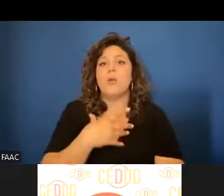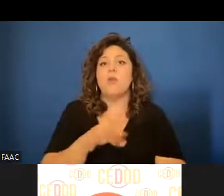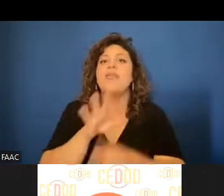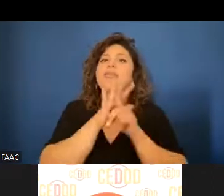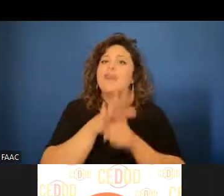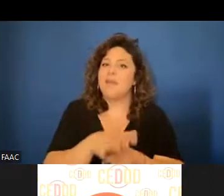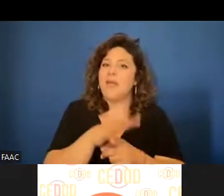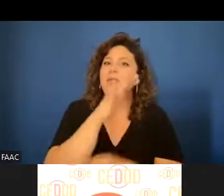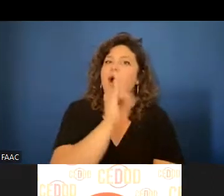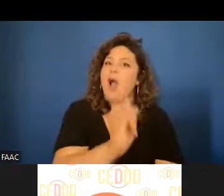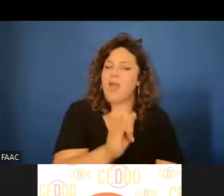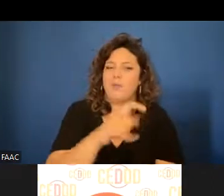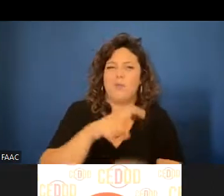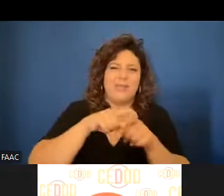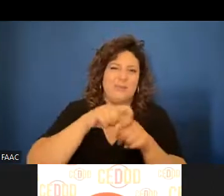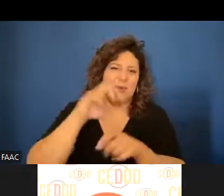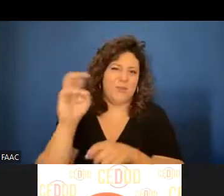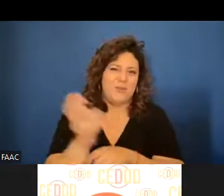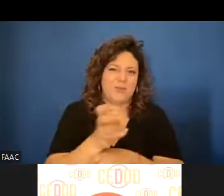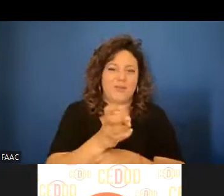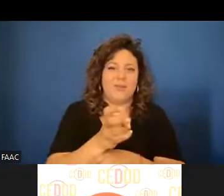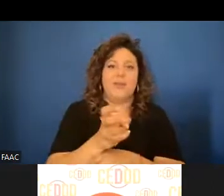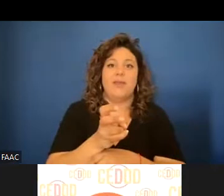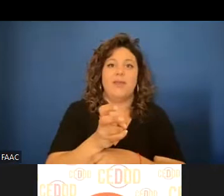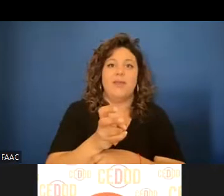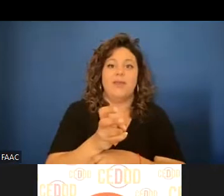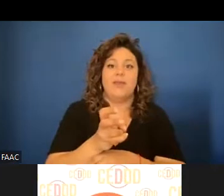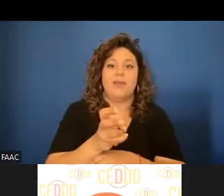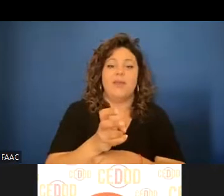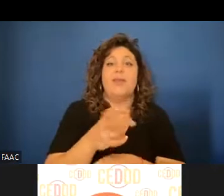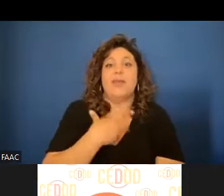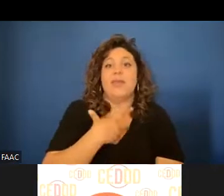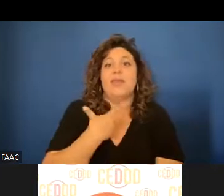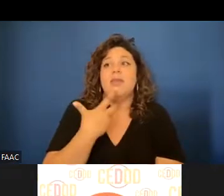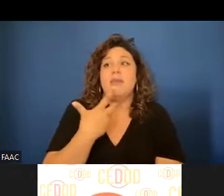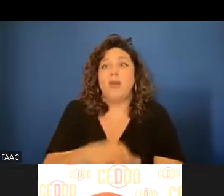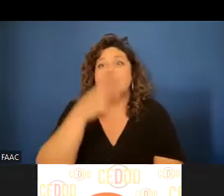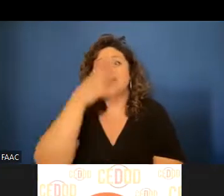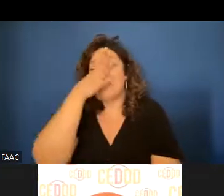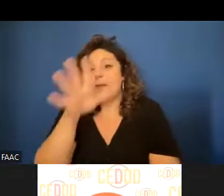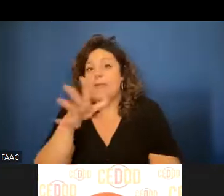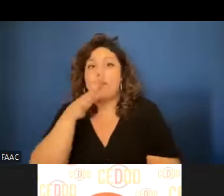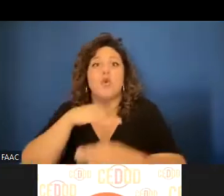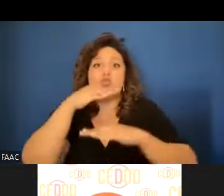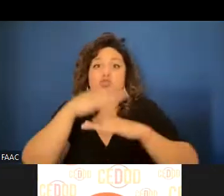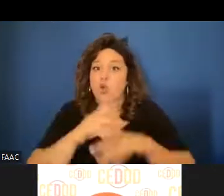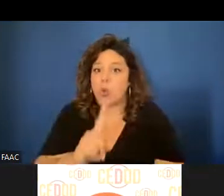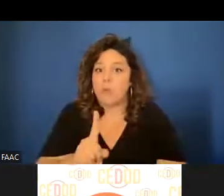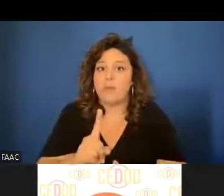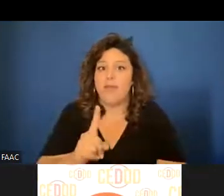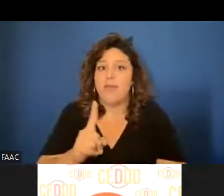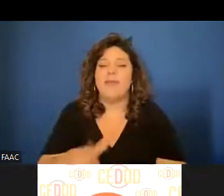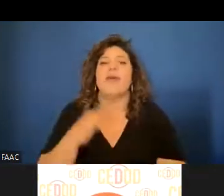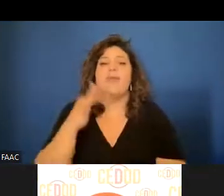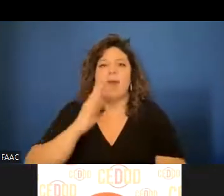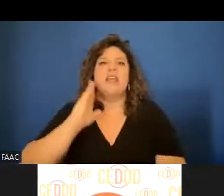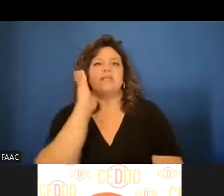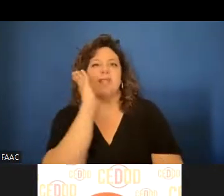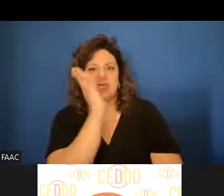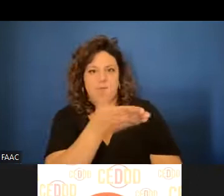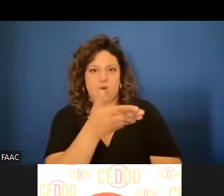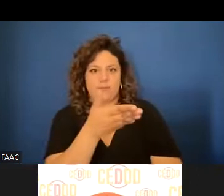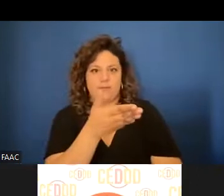propiciar pues muchas menos discriminaciones en el ámbito del empleo. Y ya por último,